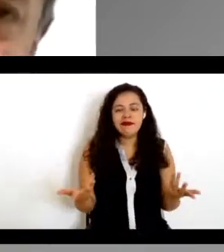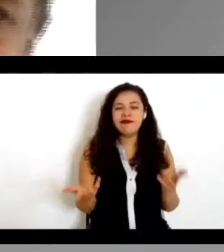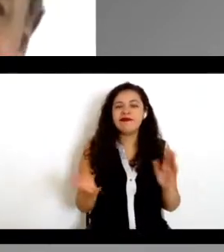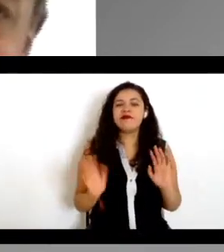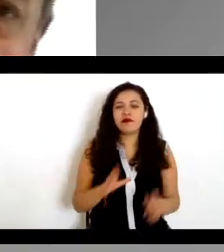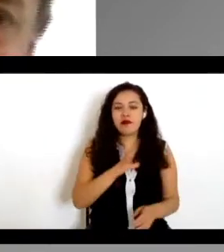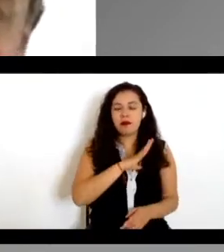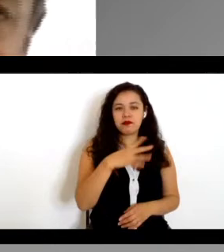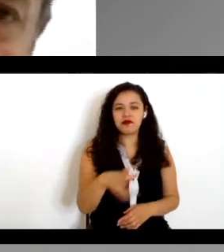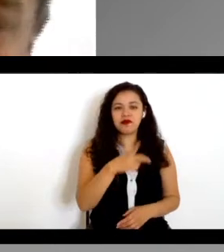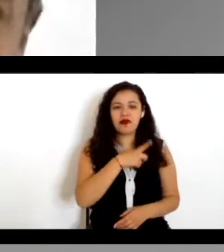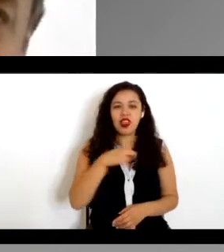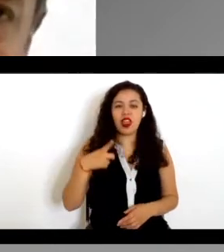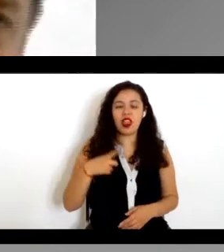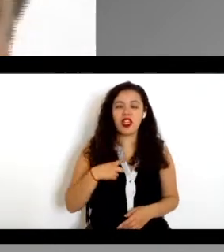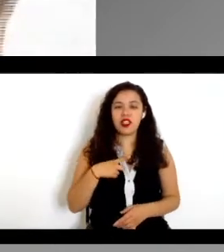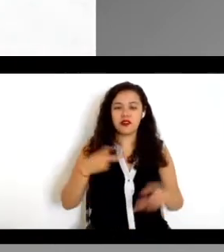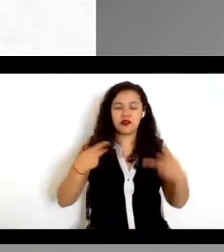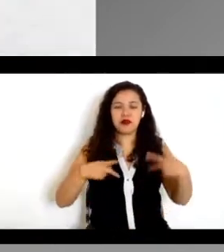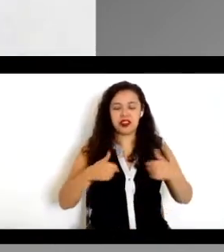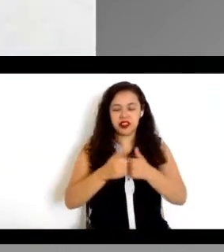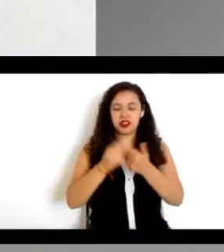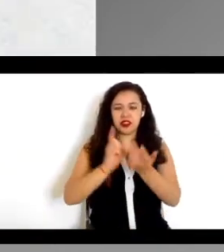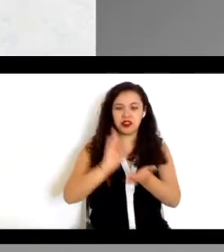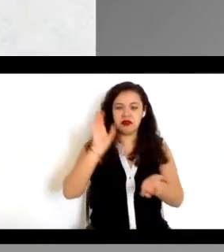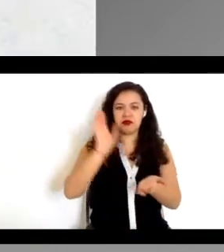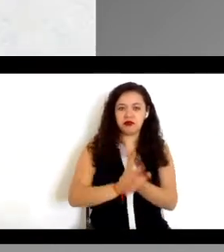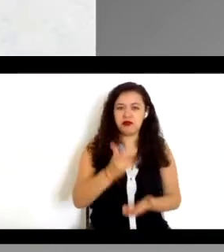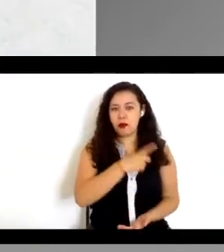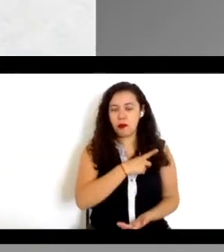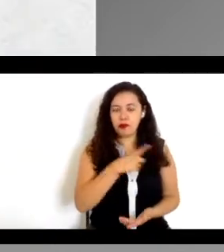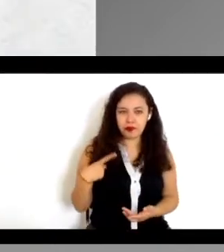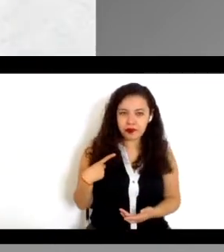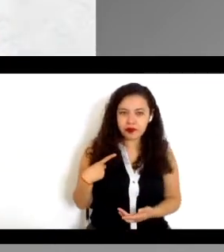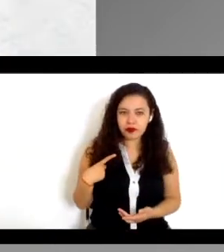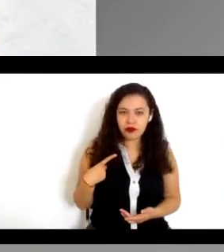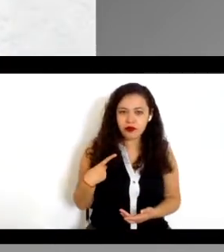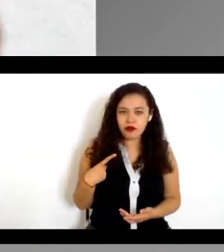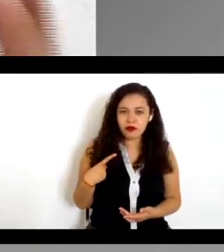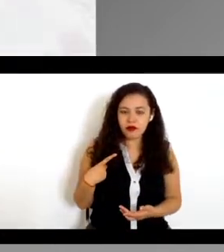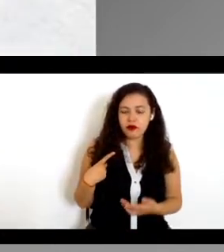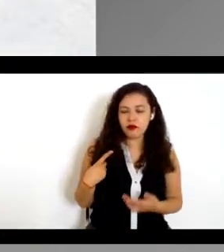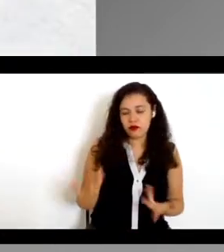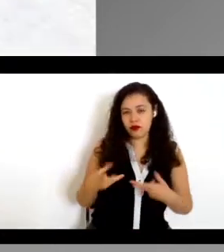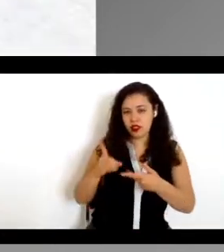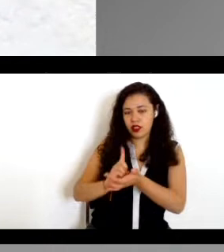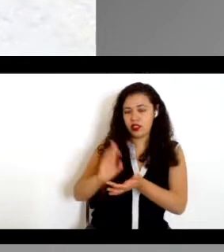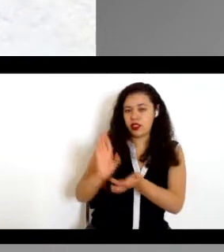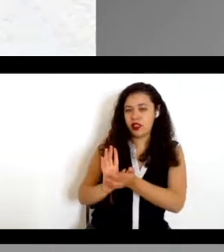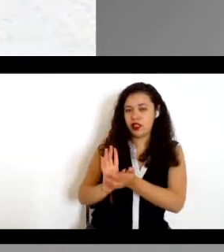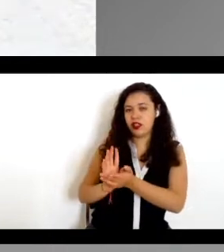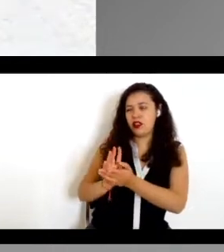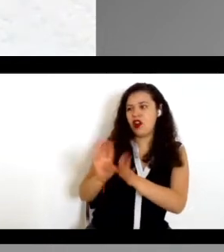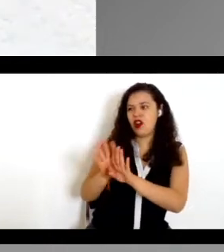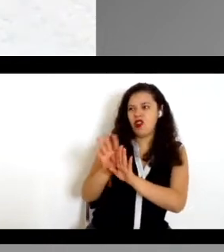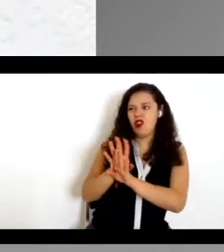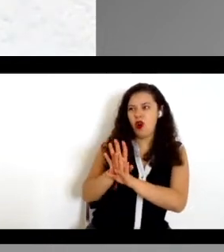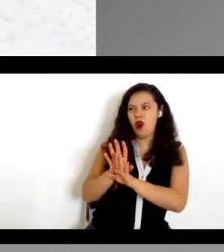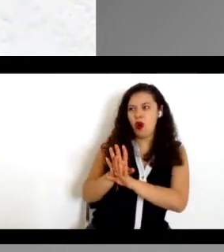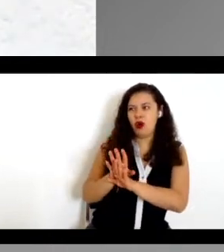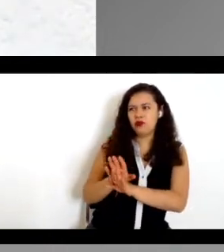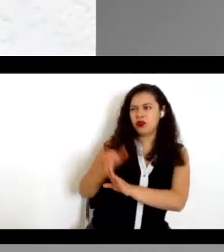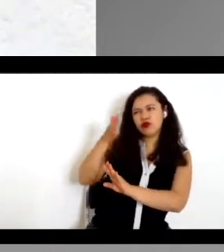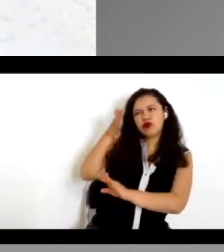tiene que estar la persona con discapacidad. Pero en la discapacidad también a veces tenemos una visión nula. No tenemos